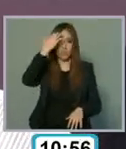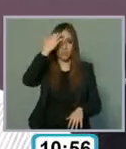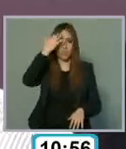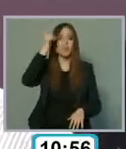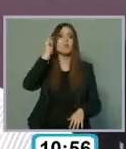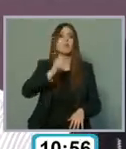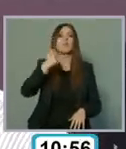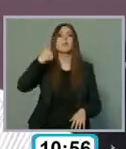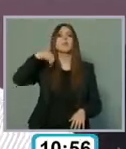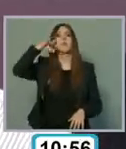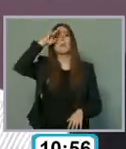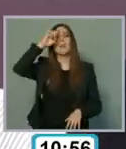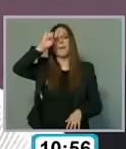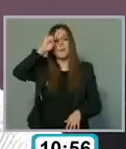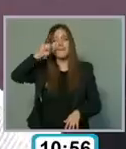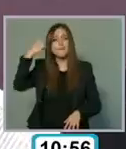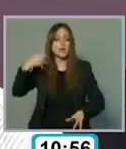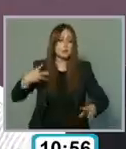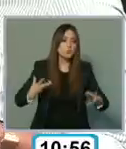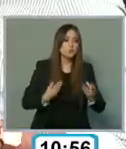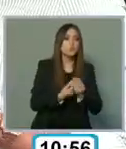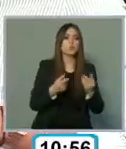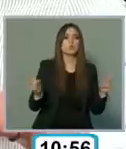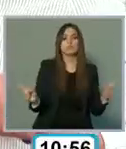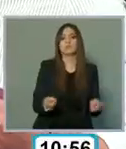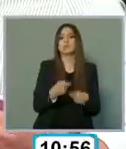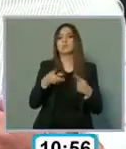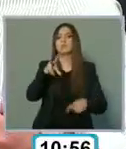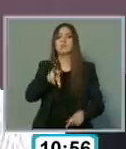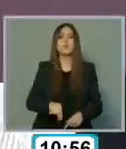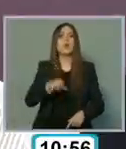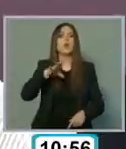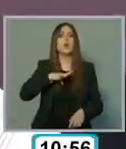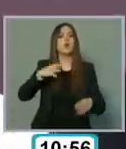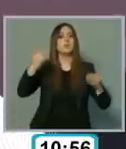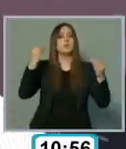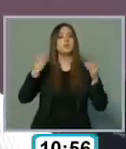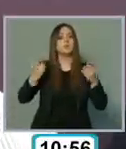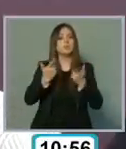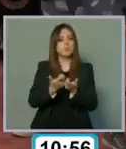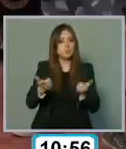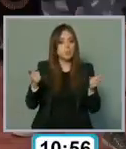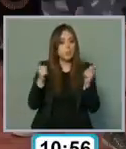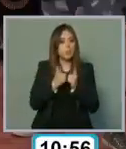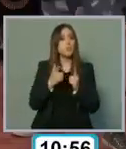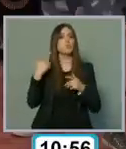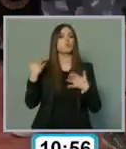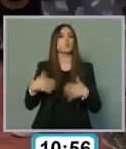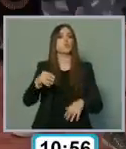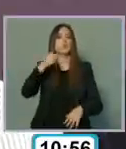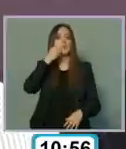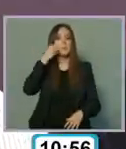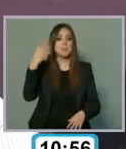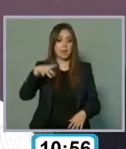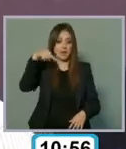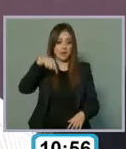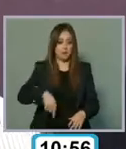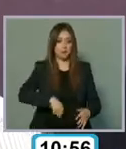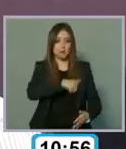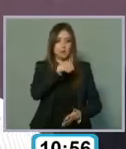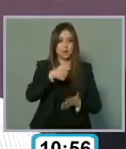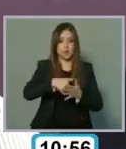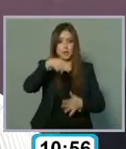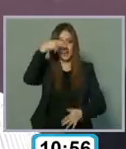fácil estar dentro de la escena musical porque hay muchos grupos, hay muy buenos grupos en la Ciudad de México, pero la punta está aquí, ¿no? De